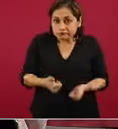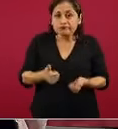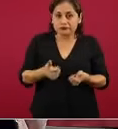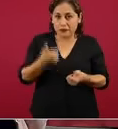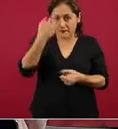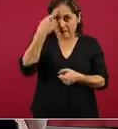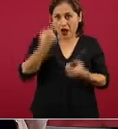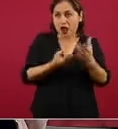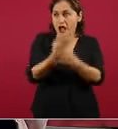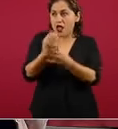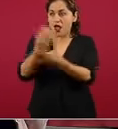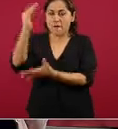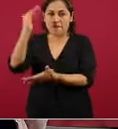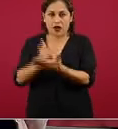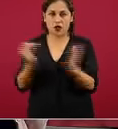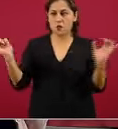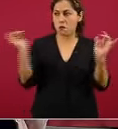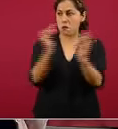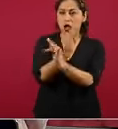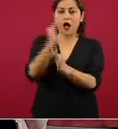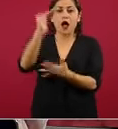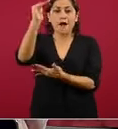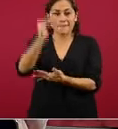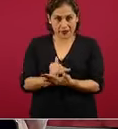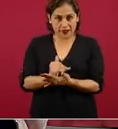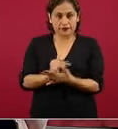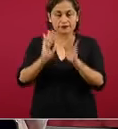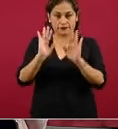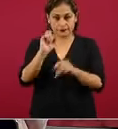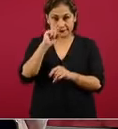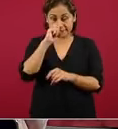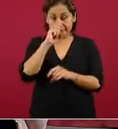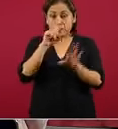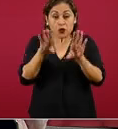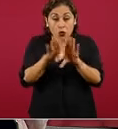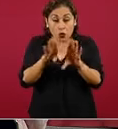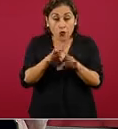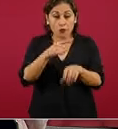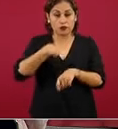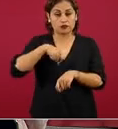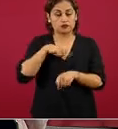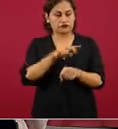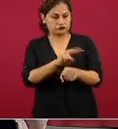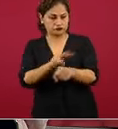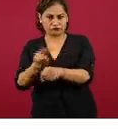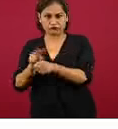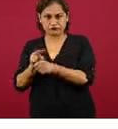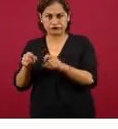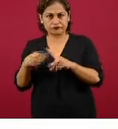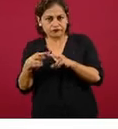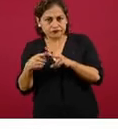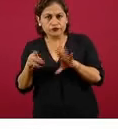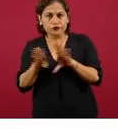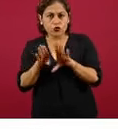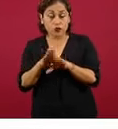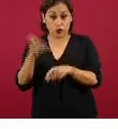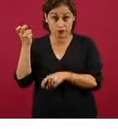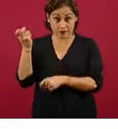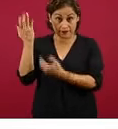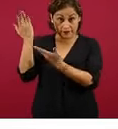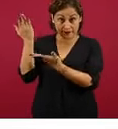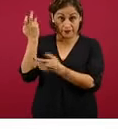espacio público, y esto lo podemos medir con diferentes estrategias. Esta es una estrategia en la que se ha